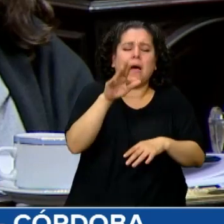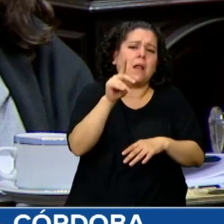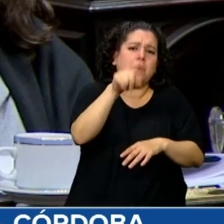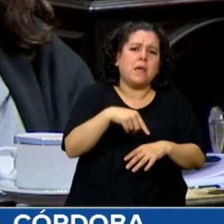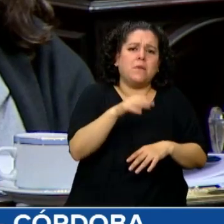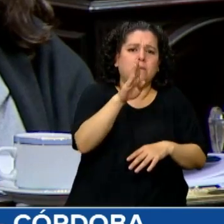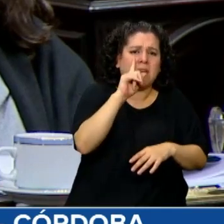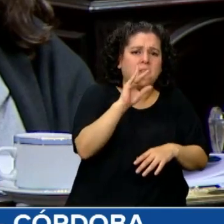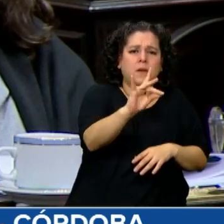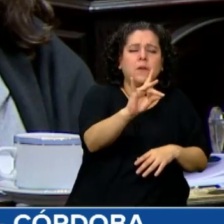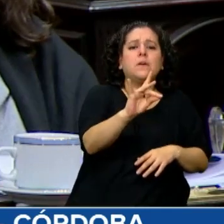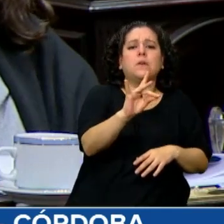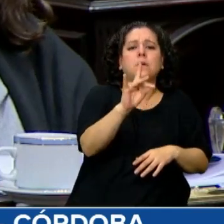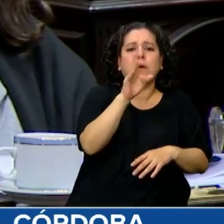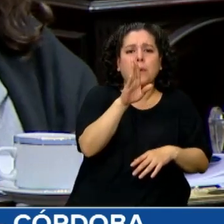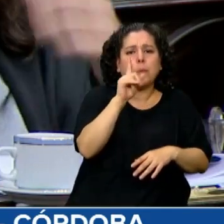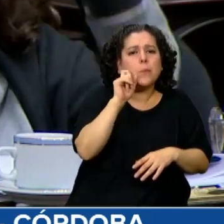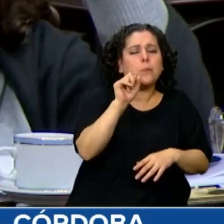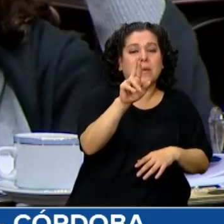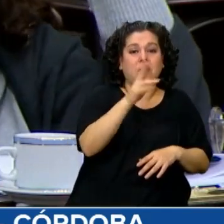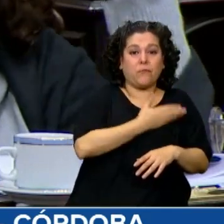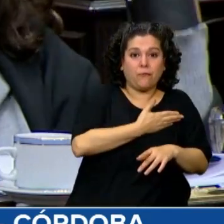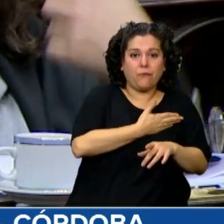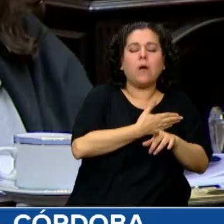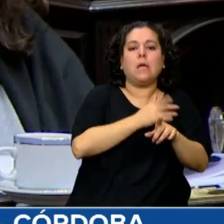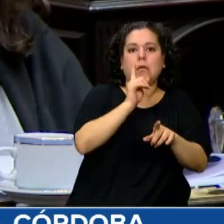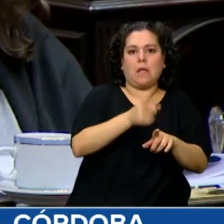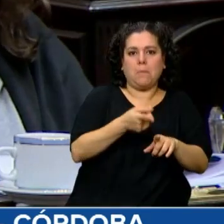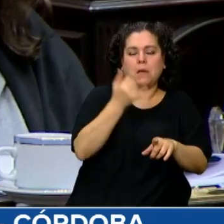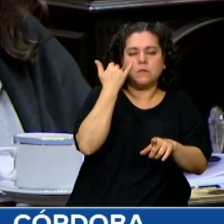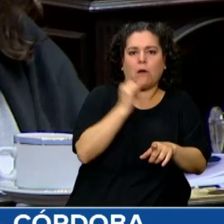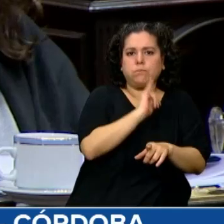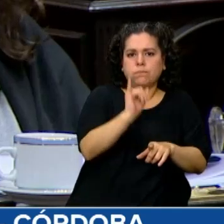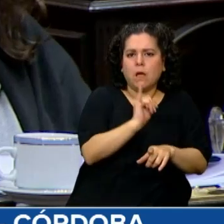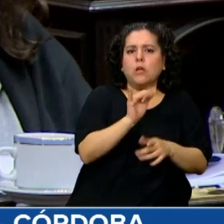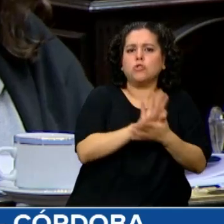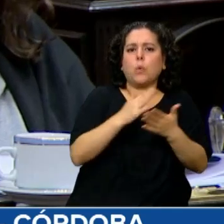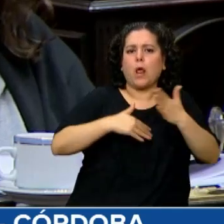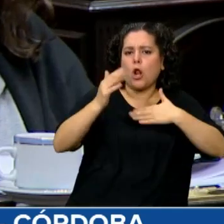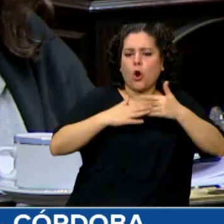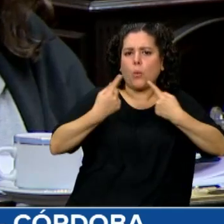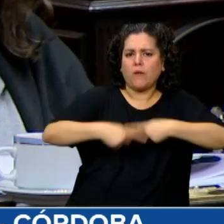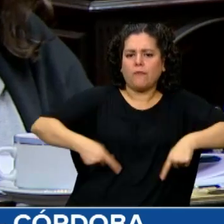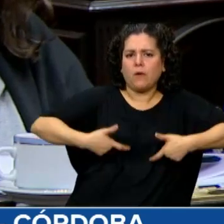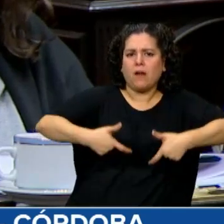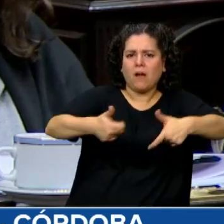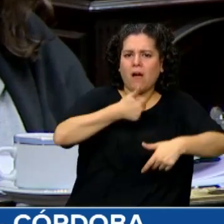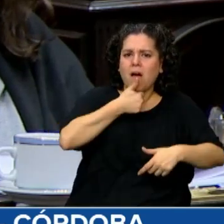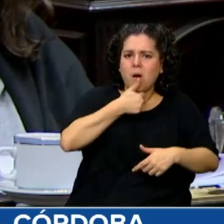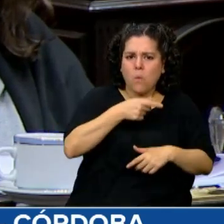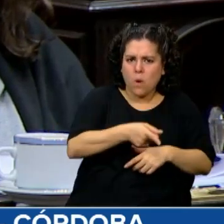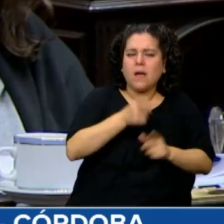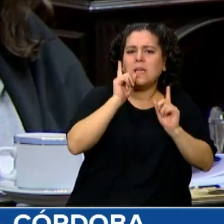o del BIRF, que están destinados, como aquí se ha dicho también, a todo lo que son obras de saneamiento. Y es